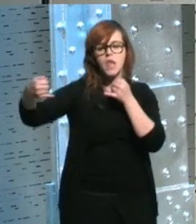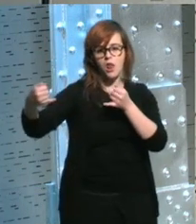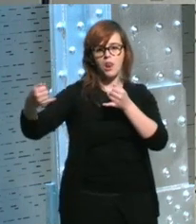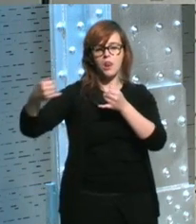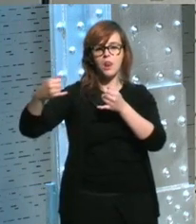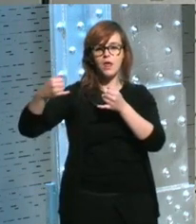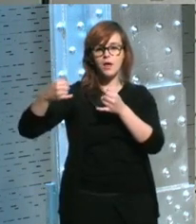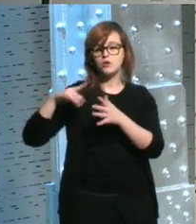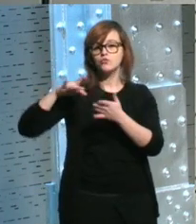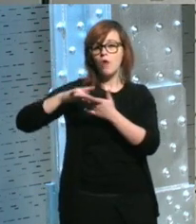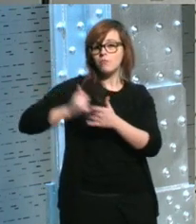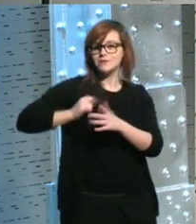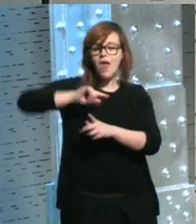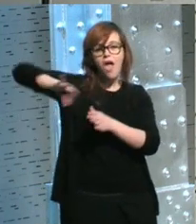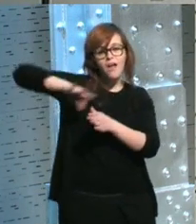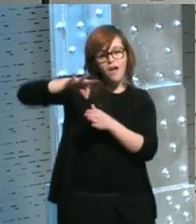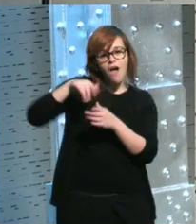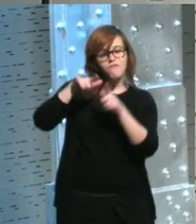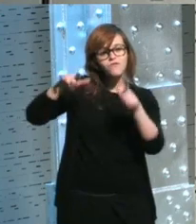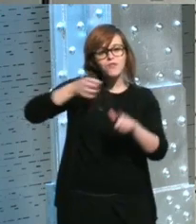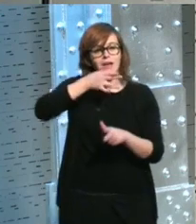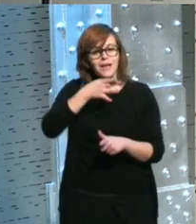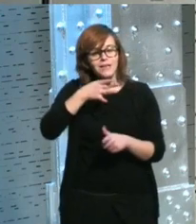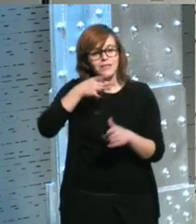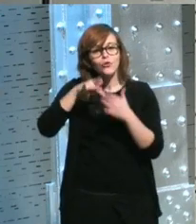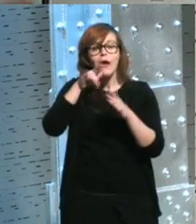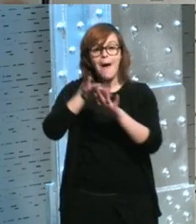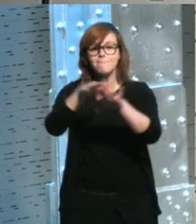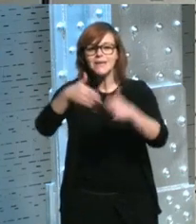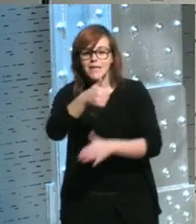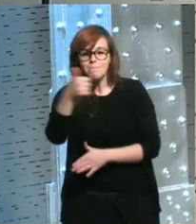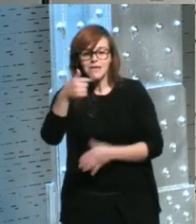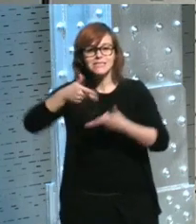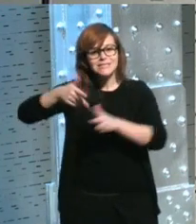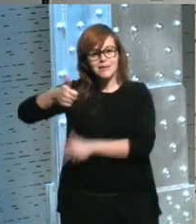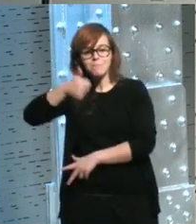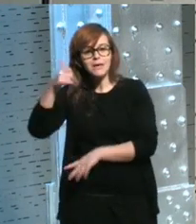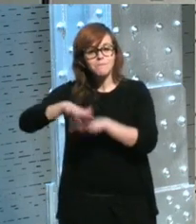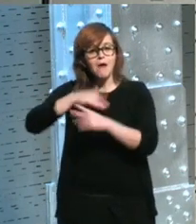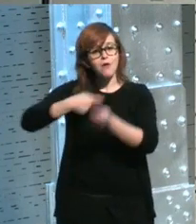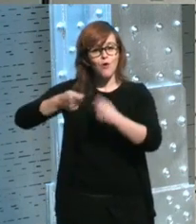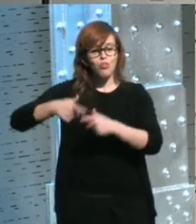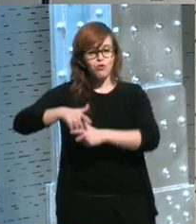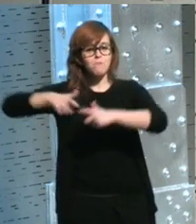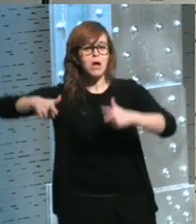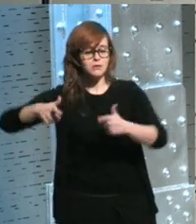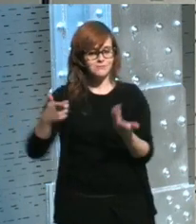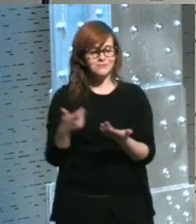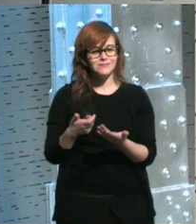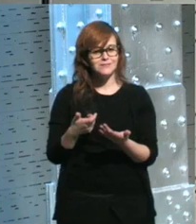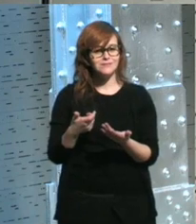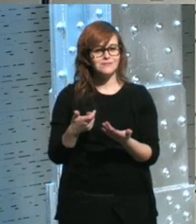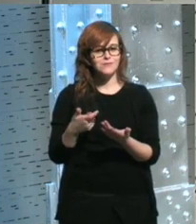Para ganar más dinero hay que poner más mesas y más sillas, con cual el progreso solo puede ser lineal.